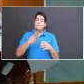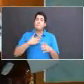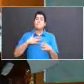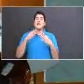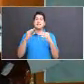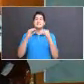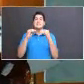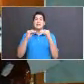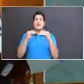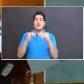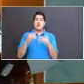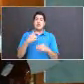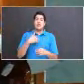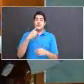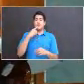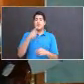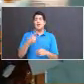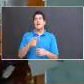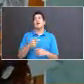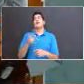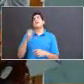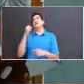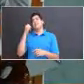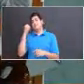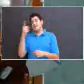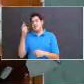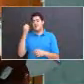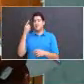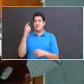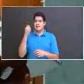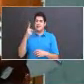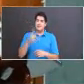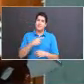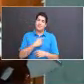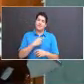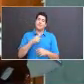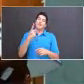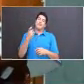ah. Y solo faltó que alguien me dijera, ah.